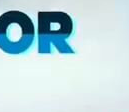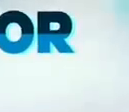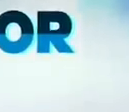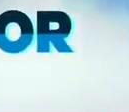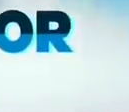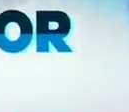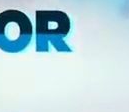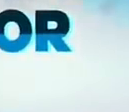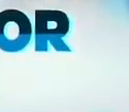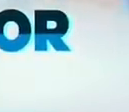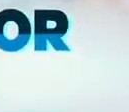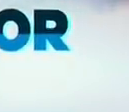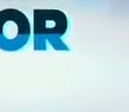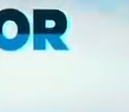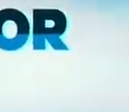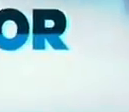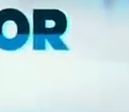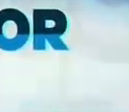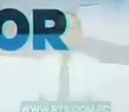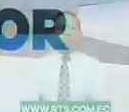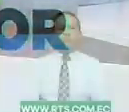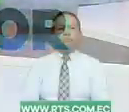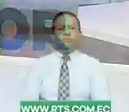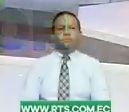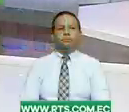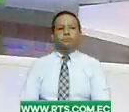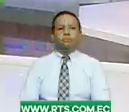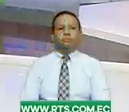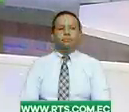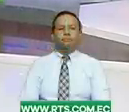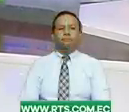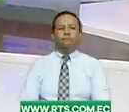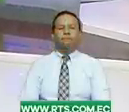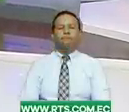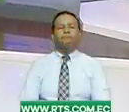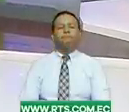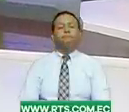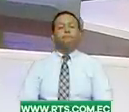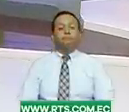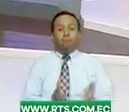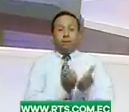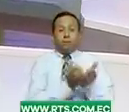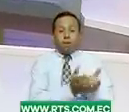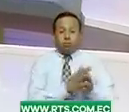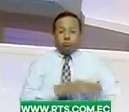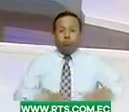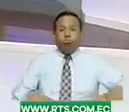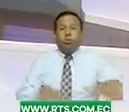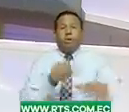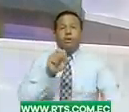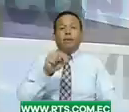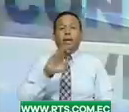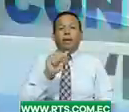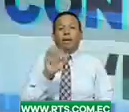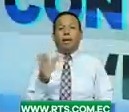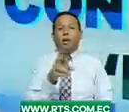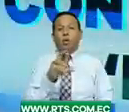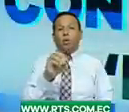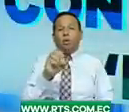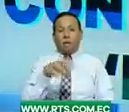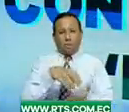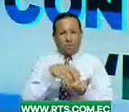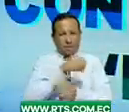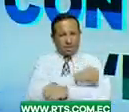En el puerto pesquero de Santa Rosa, en la provincia de Santa Elena, existe preocupación sobre los efectos del fenómeno El